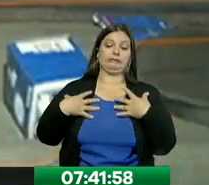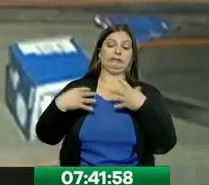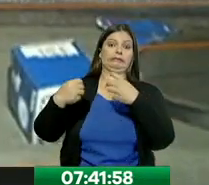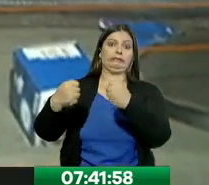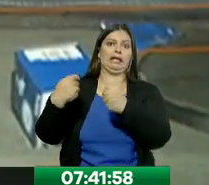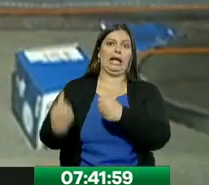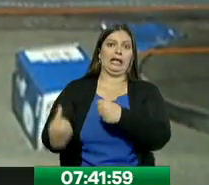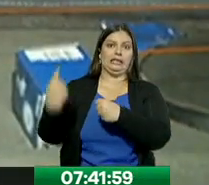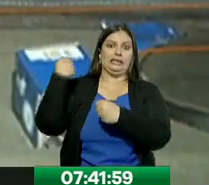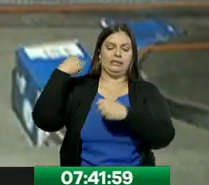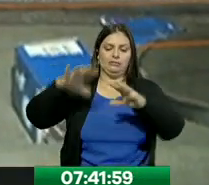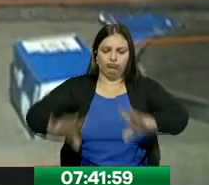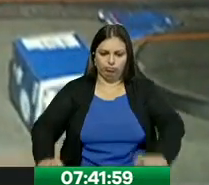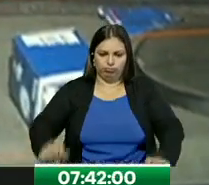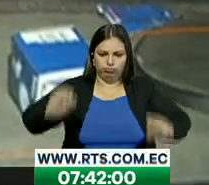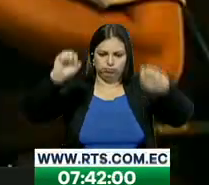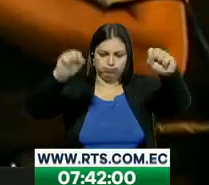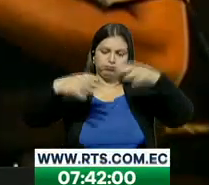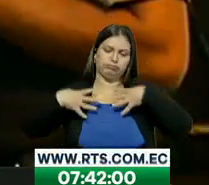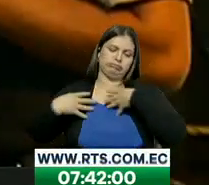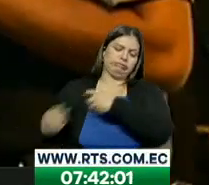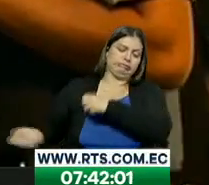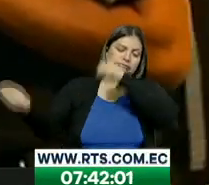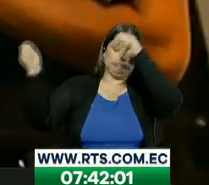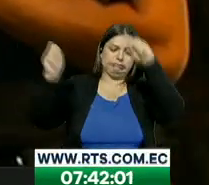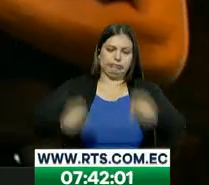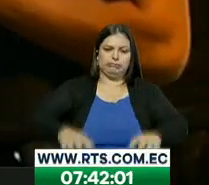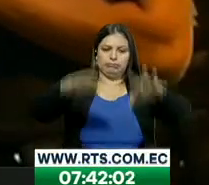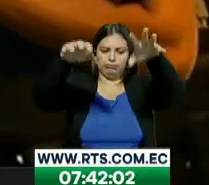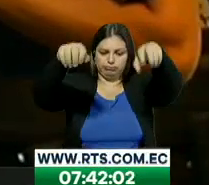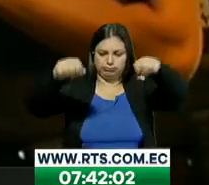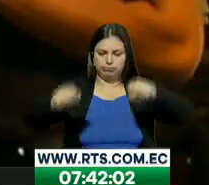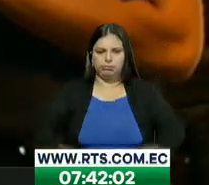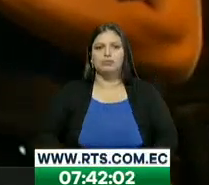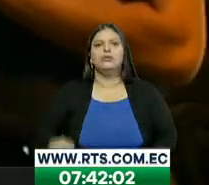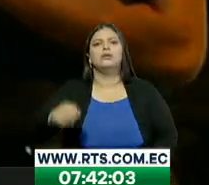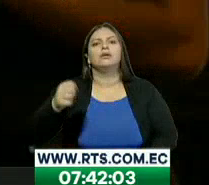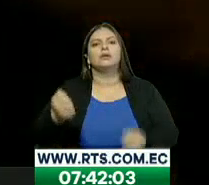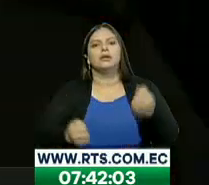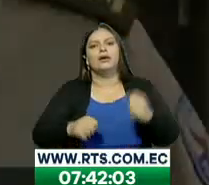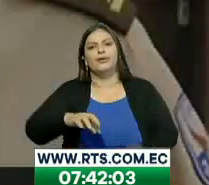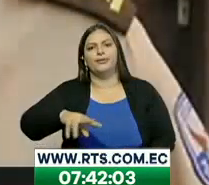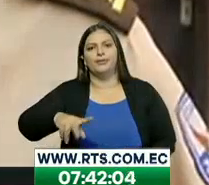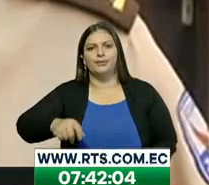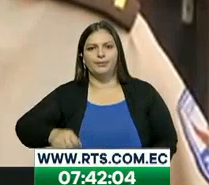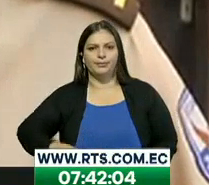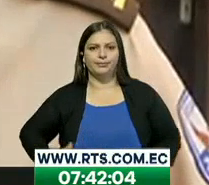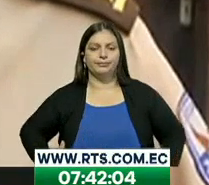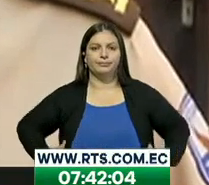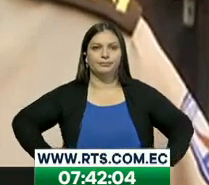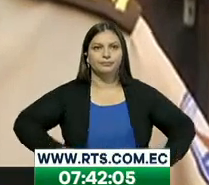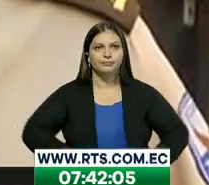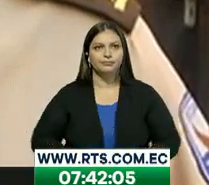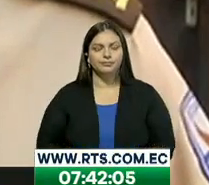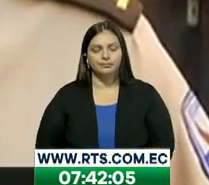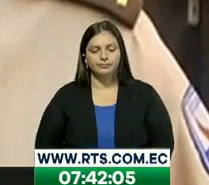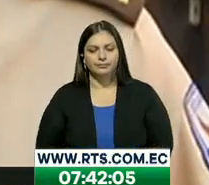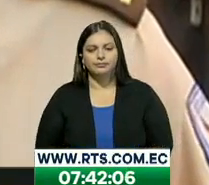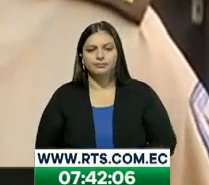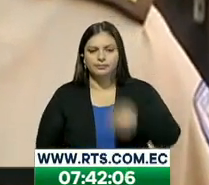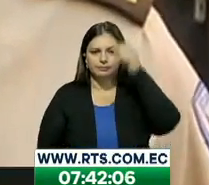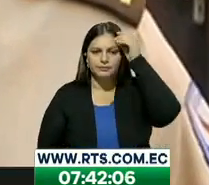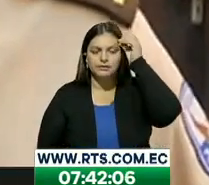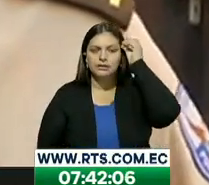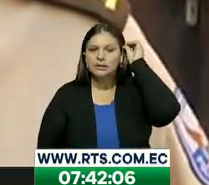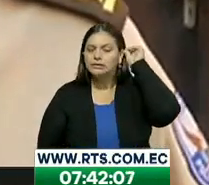satelital efectuada a través del teléfono celular de la víctima, dieron con los asaltantes. Haya sido parte de una persecución